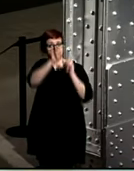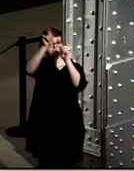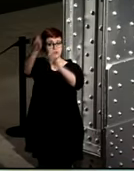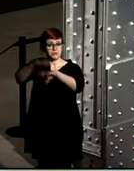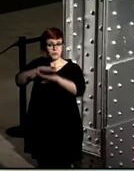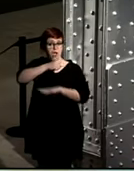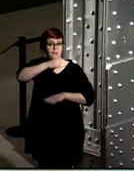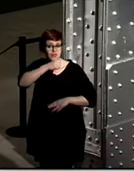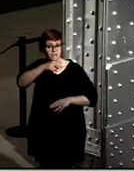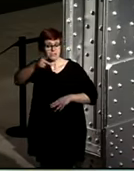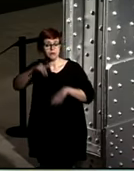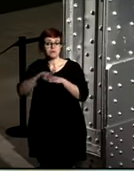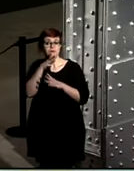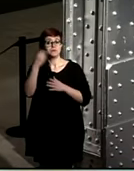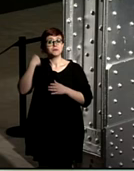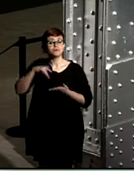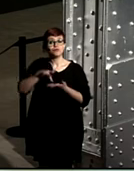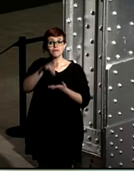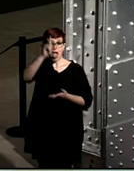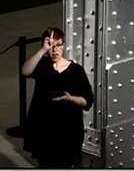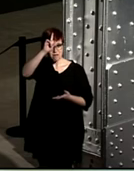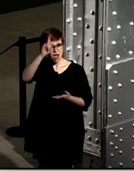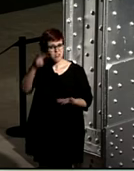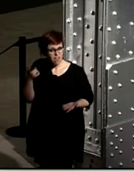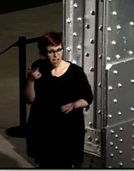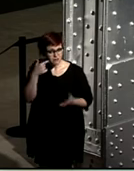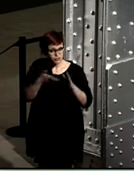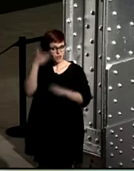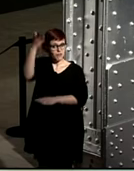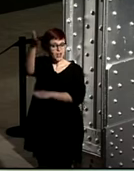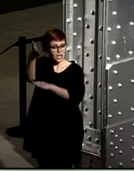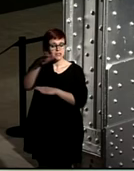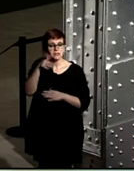e ir a ver si en Alemania, ¿cómo se decía aquello? Ataban